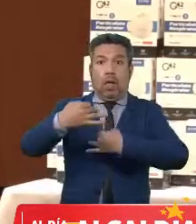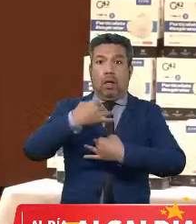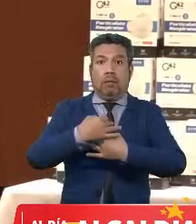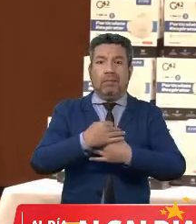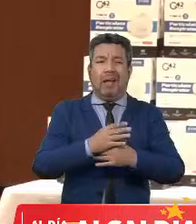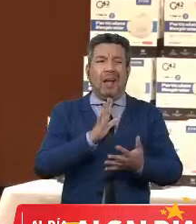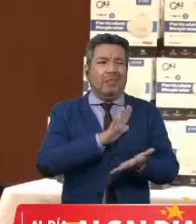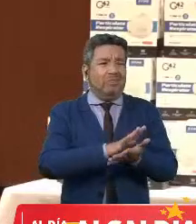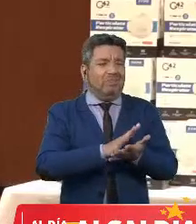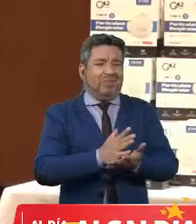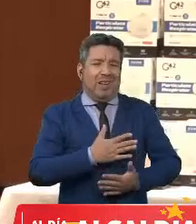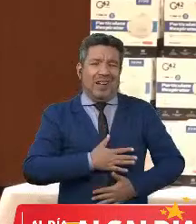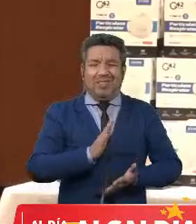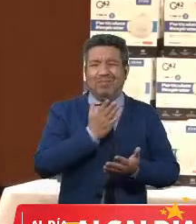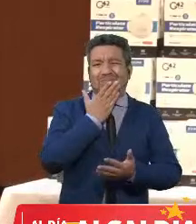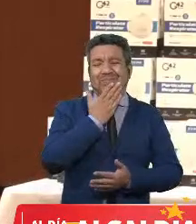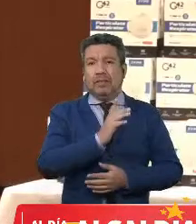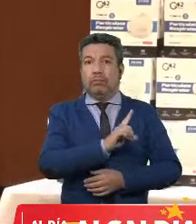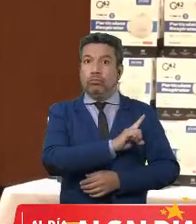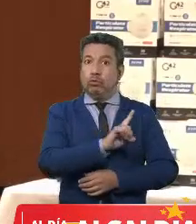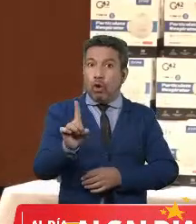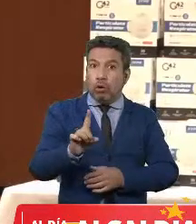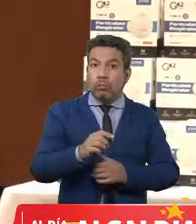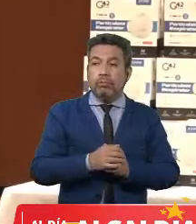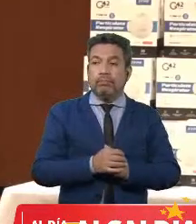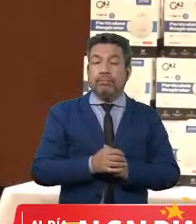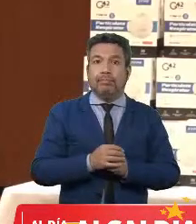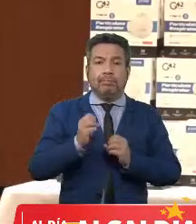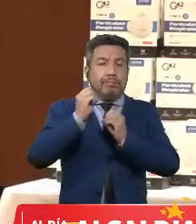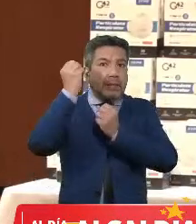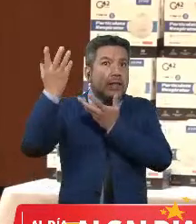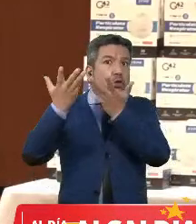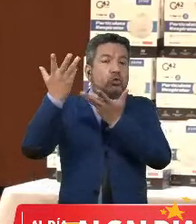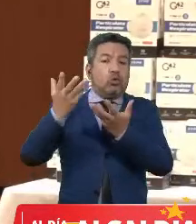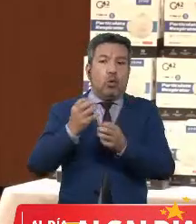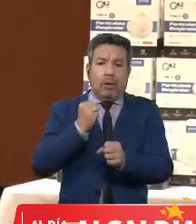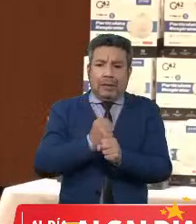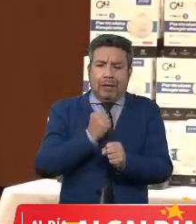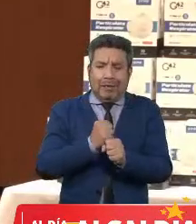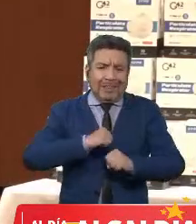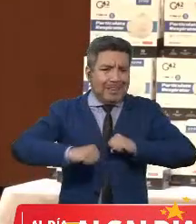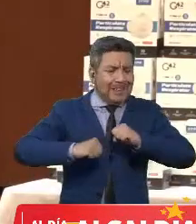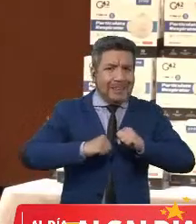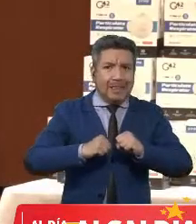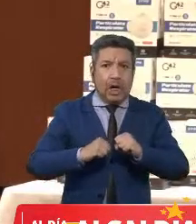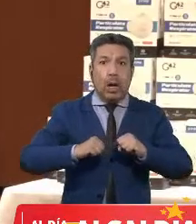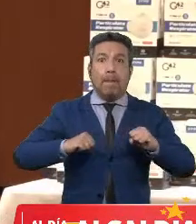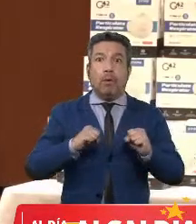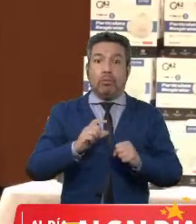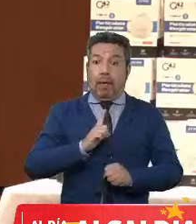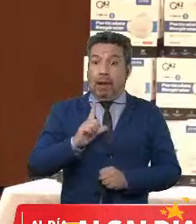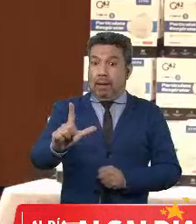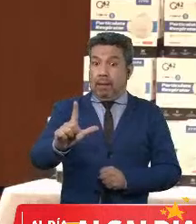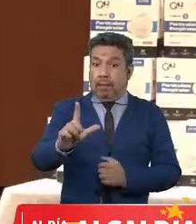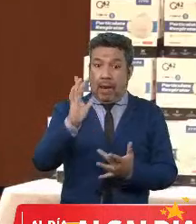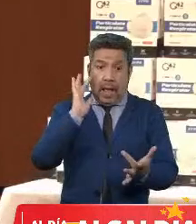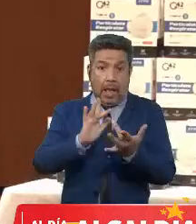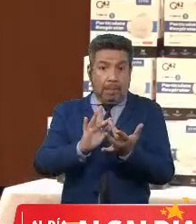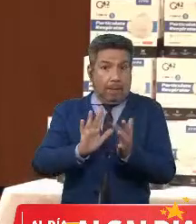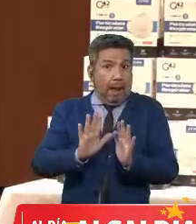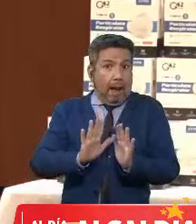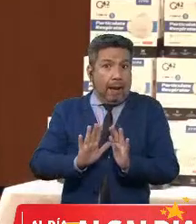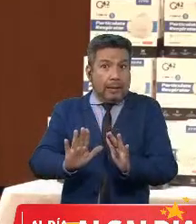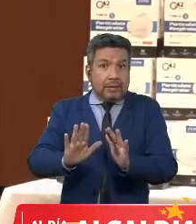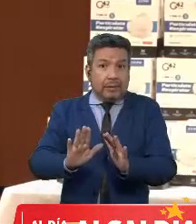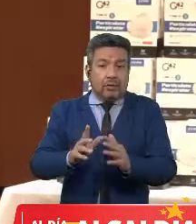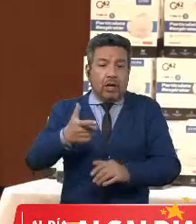guardia. A pesar de toda la ilusión y el trabajo dedicado, Bogotá lidera como le corresponde la vacunación